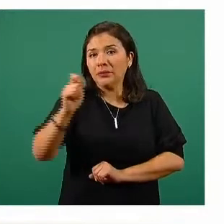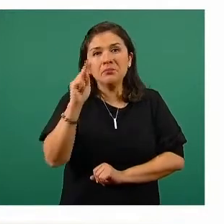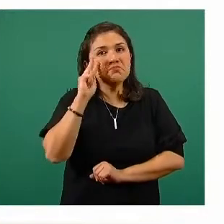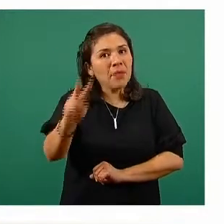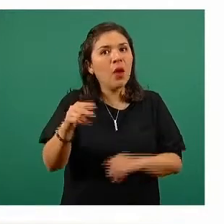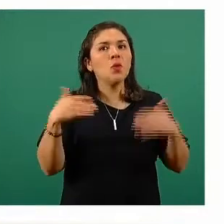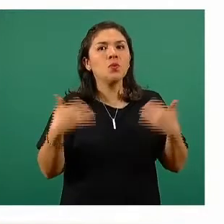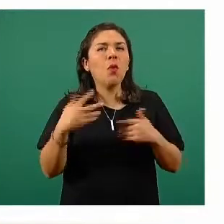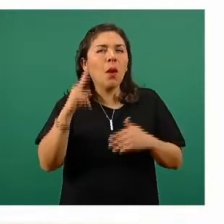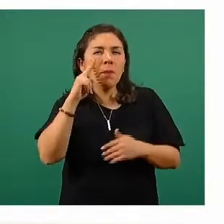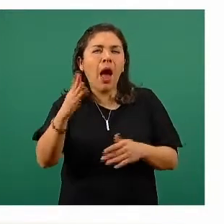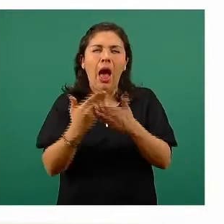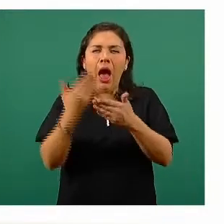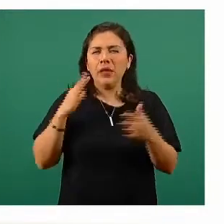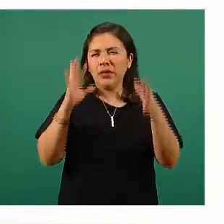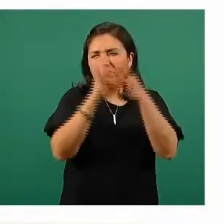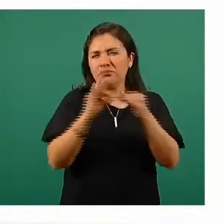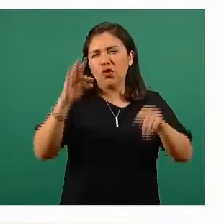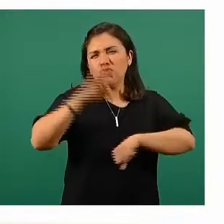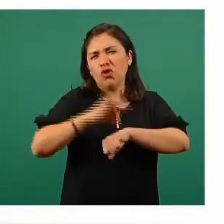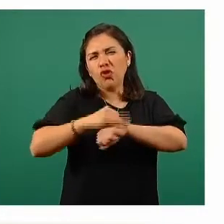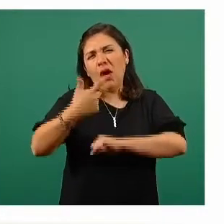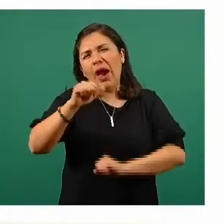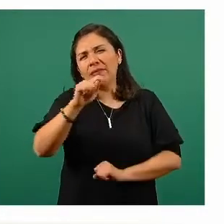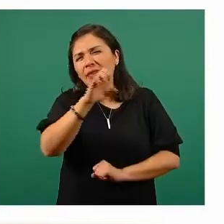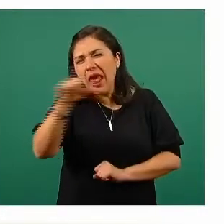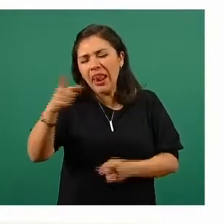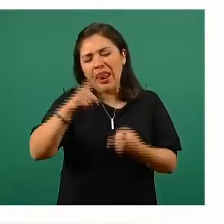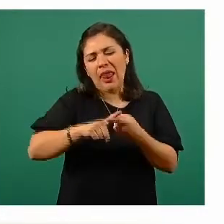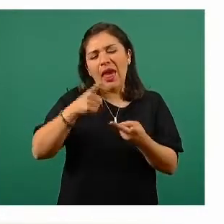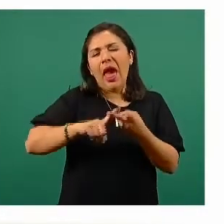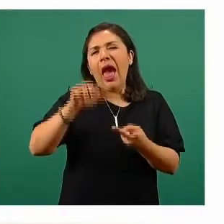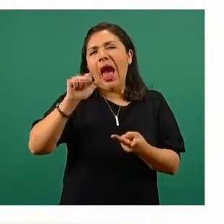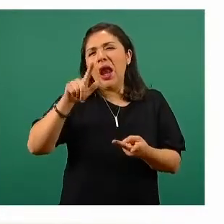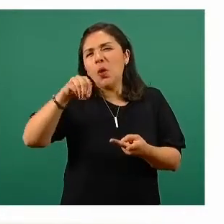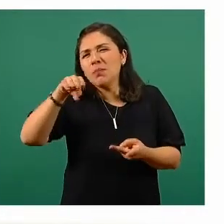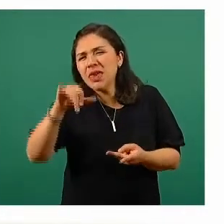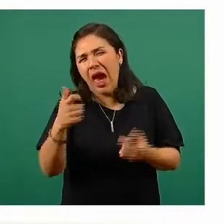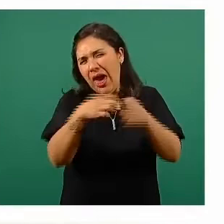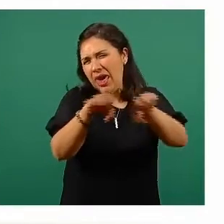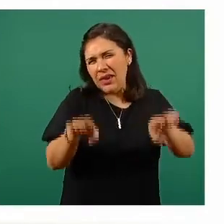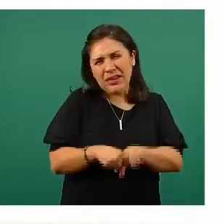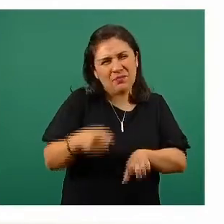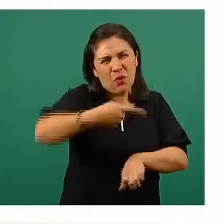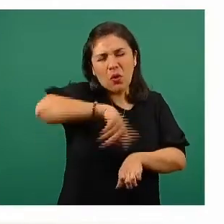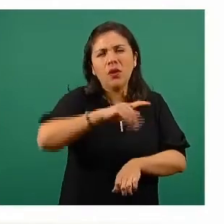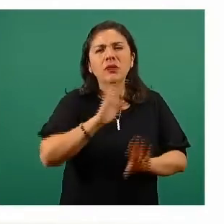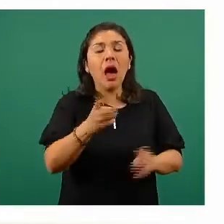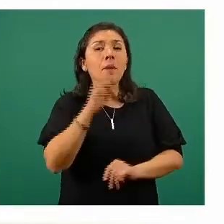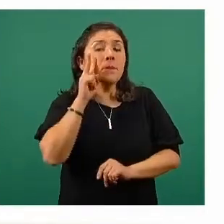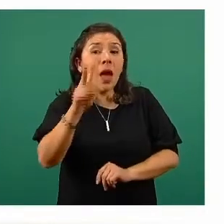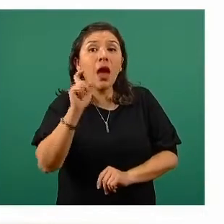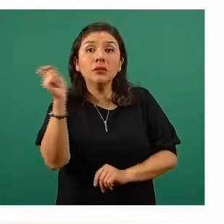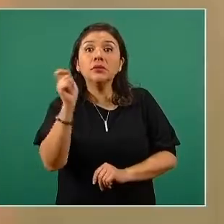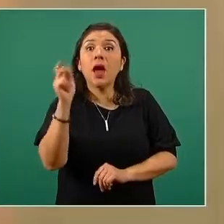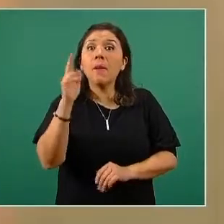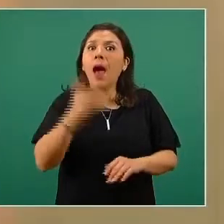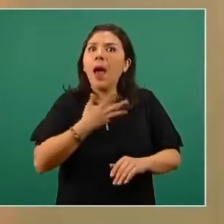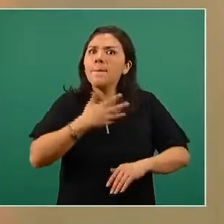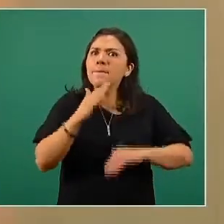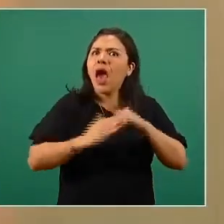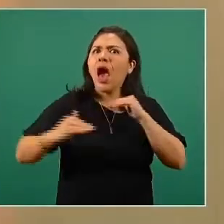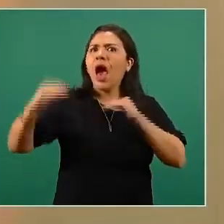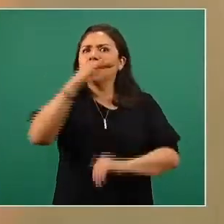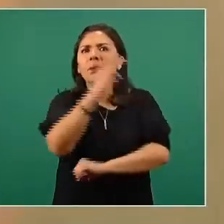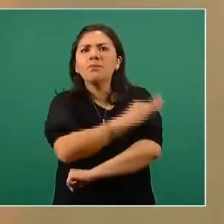como ya lo ha explicado con anterioridad el doctor Gatell, el doctor Lomía y todo su equipo del gabinete, que esta distribución se incrementa porque es